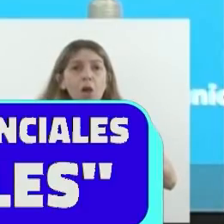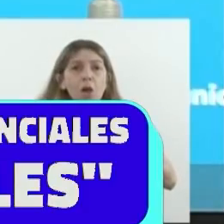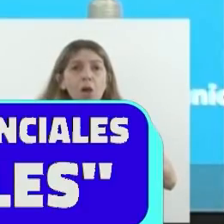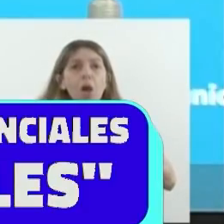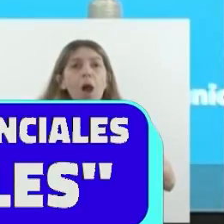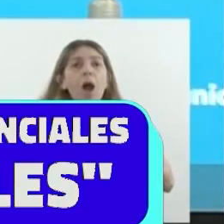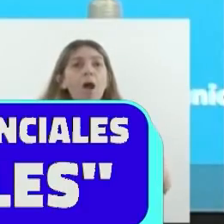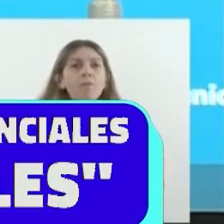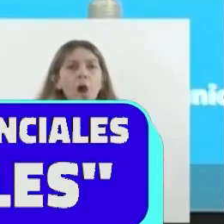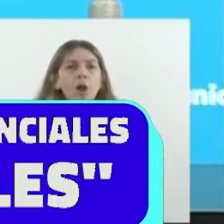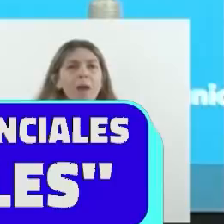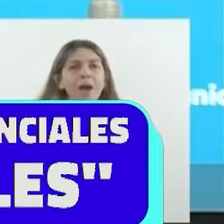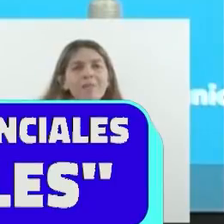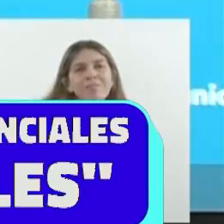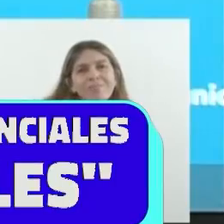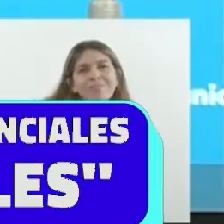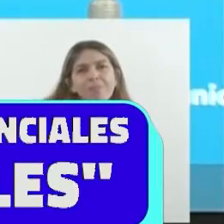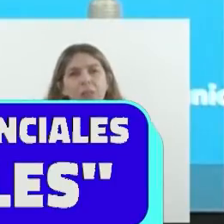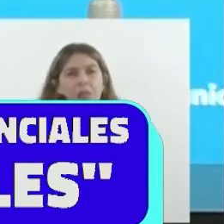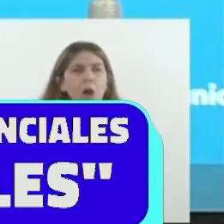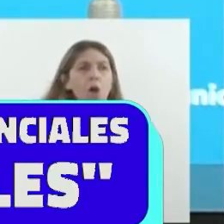que la indisciplina o que el descuido